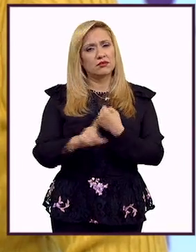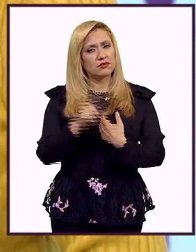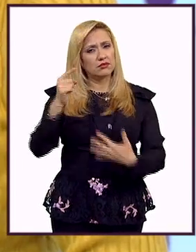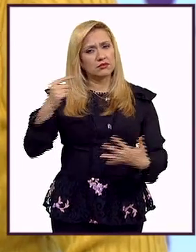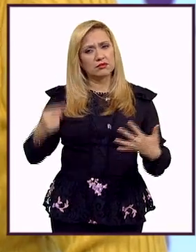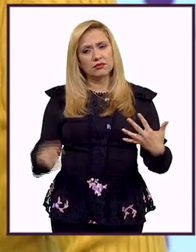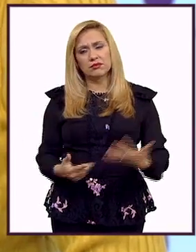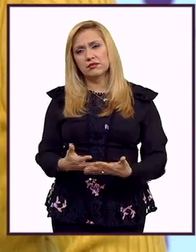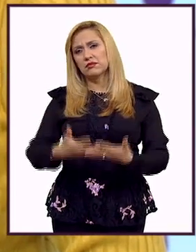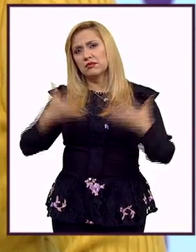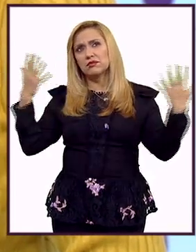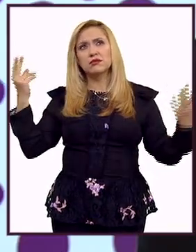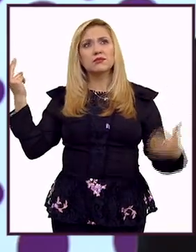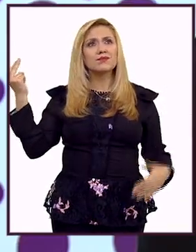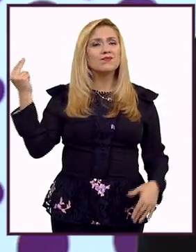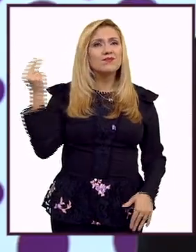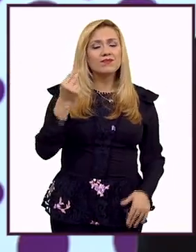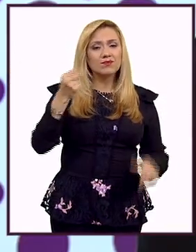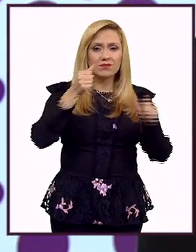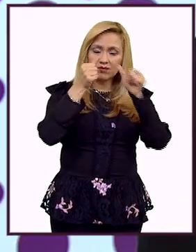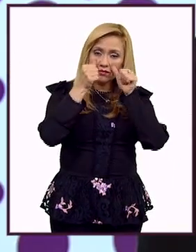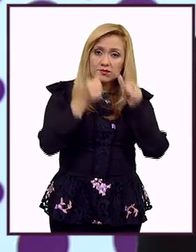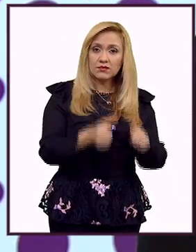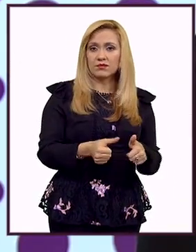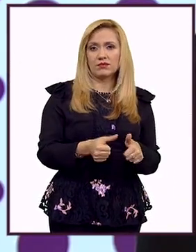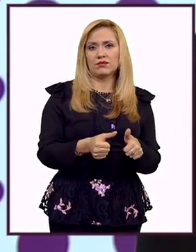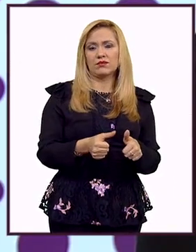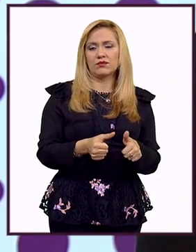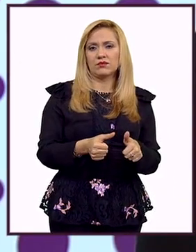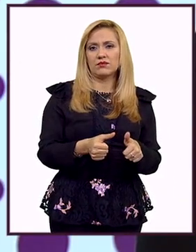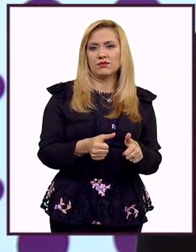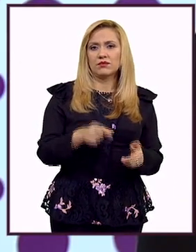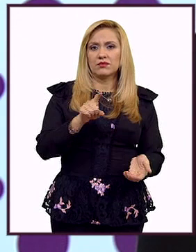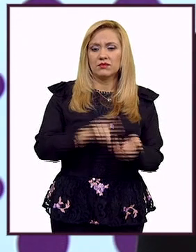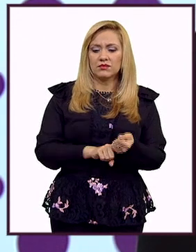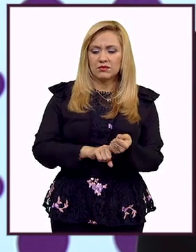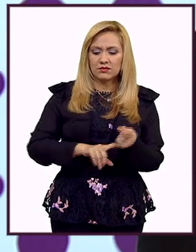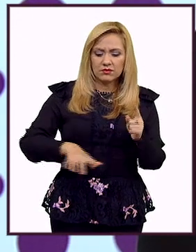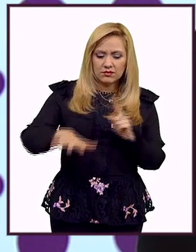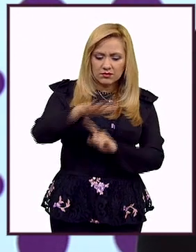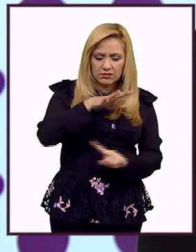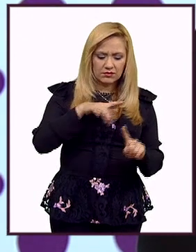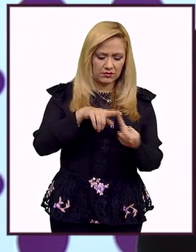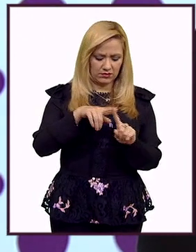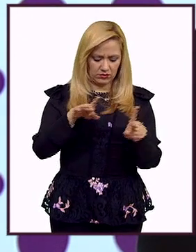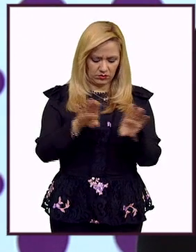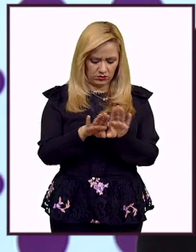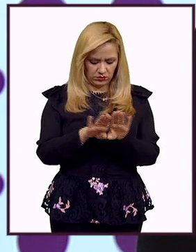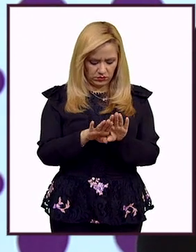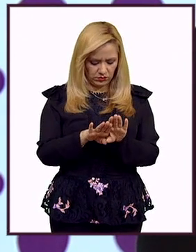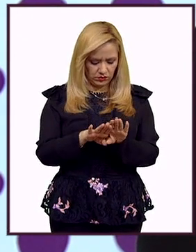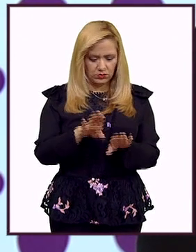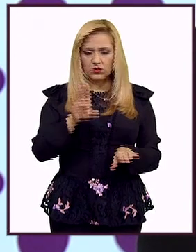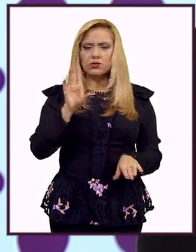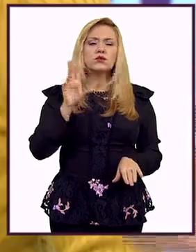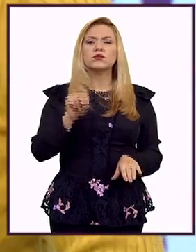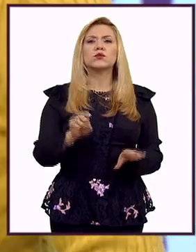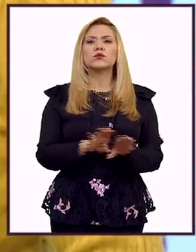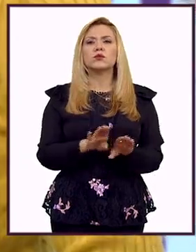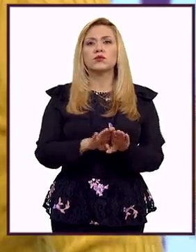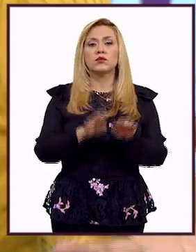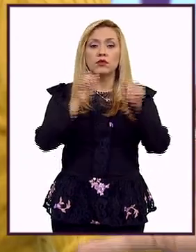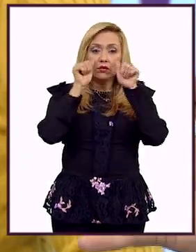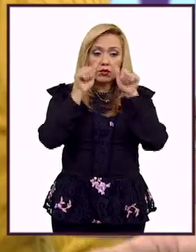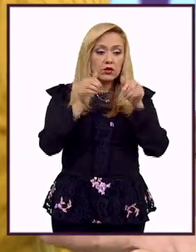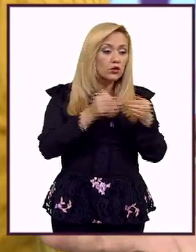vulnerabilidad que es necesario atender desde un enfoque diferenciado Estado que no necesariamente atiende a